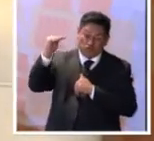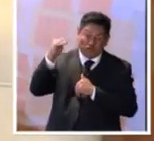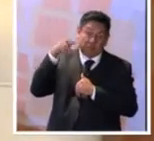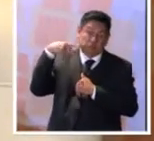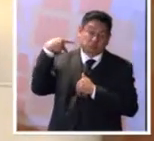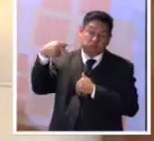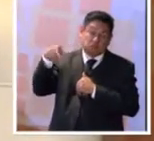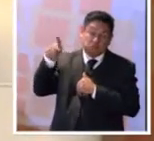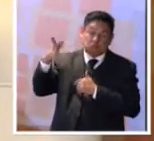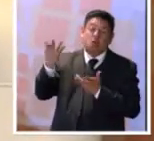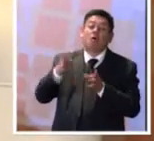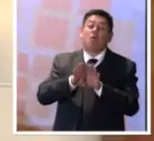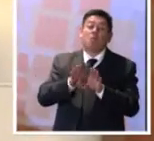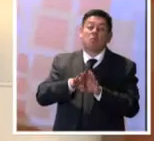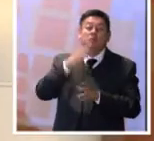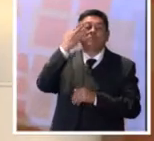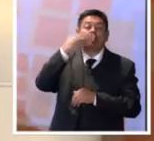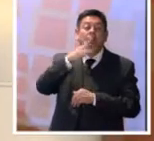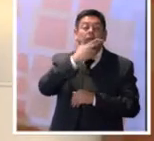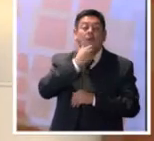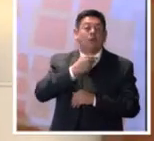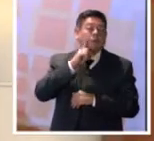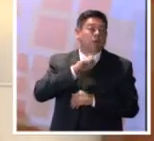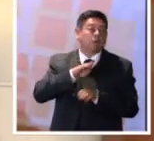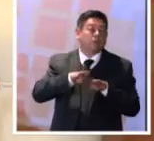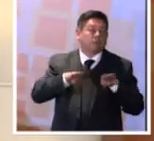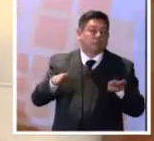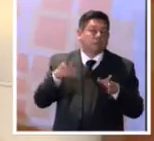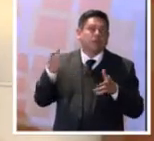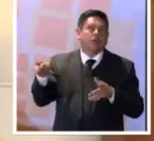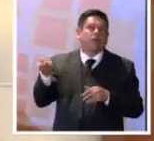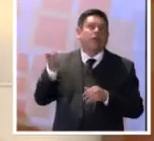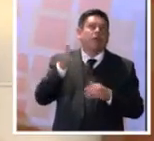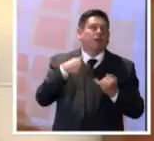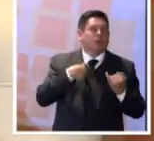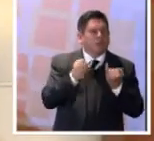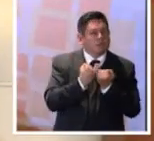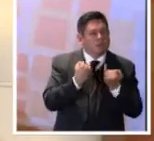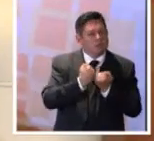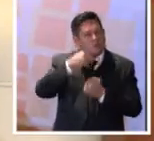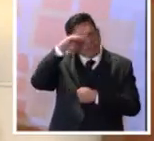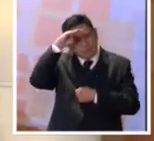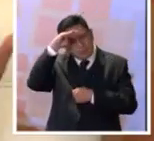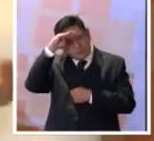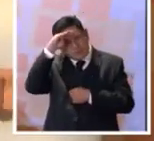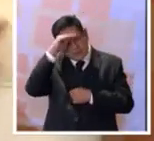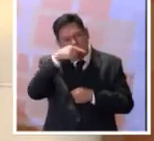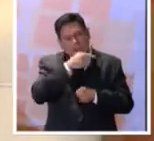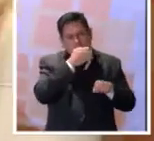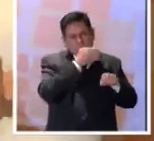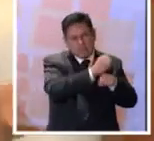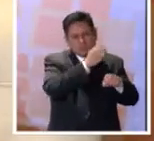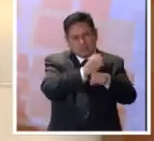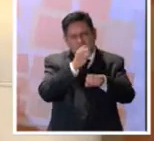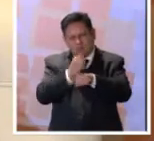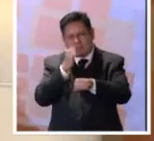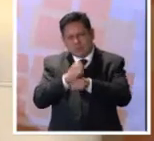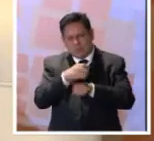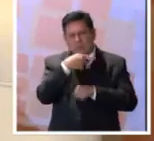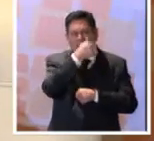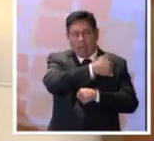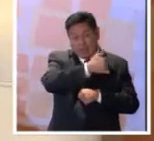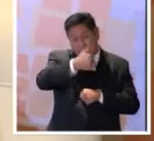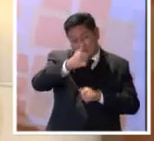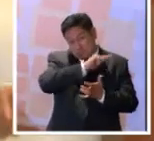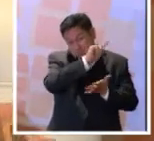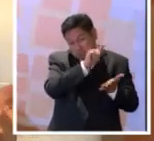de interpretar la libertad de configuración normativa estatal. Pensé en el trabajo de armonización legislativa en los estados cuando la paridad se